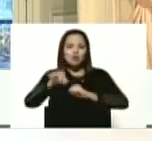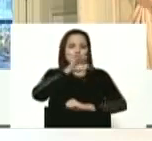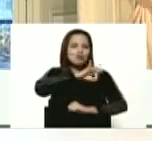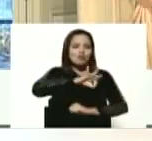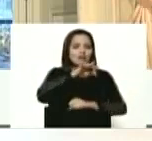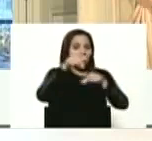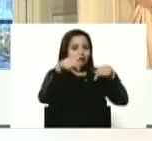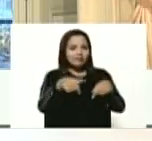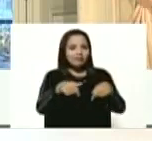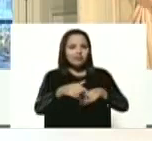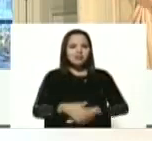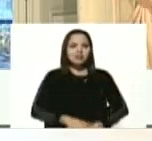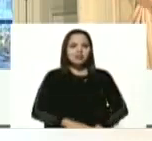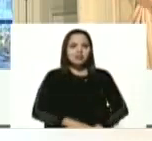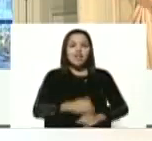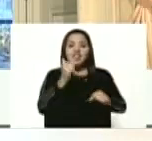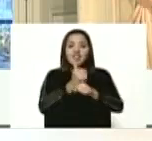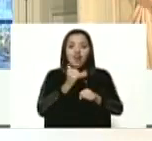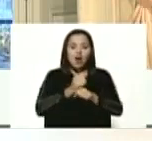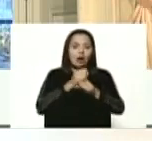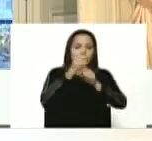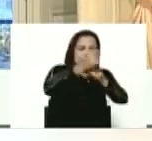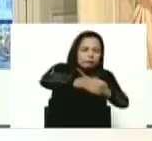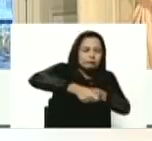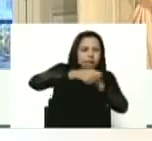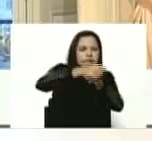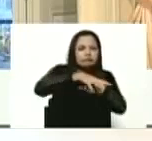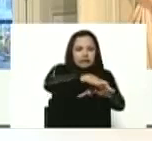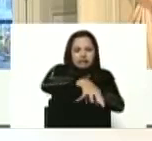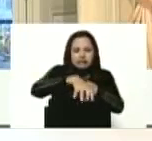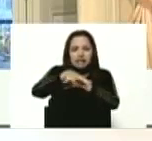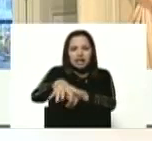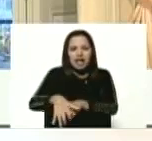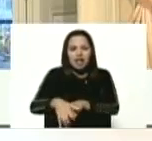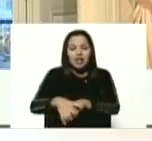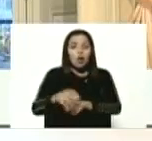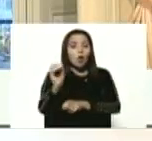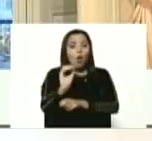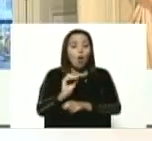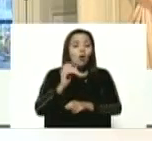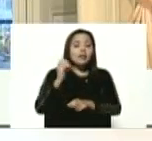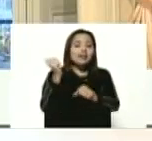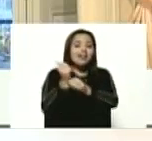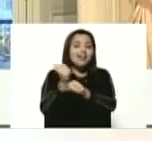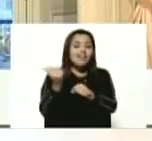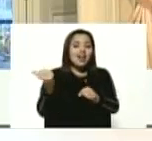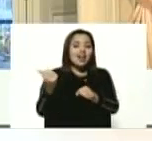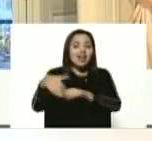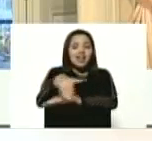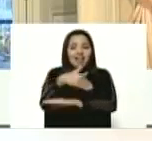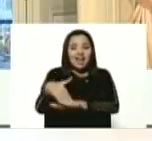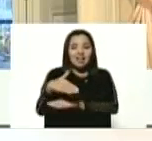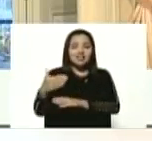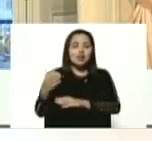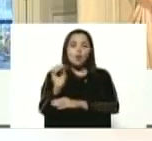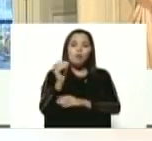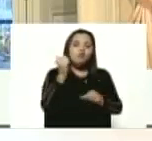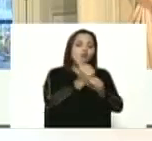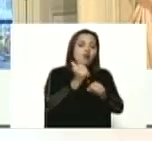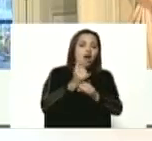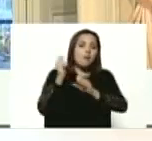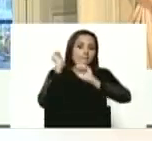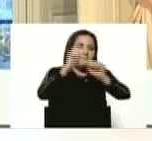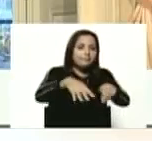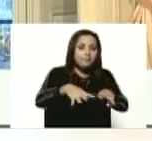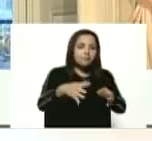sociales, del campesino que labra la tierra, del pescador que anda en la calle. Lanzamos la gran misión